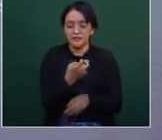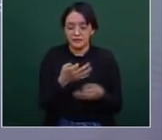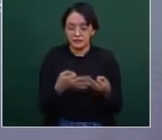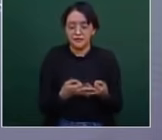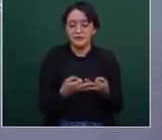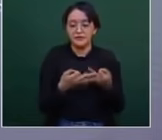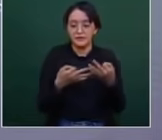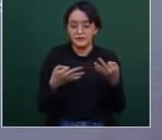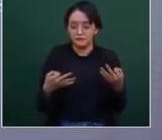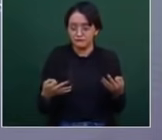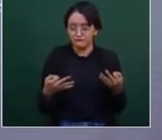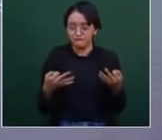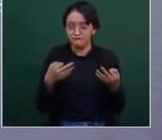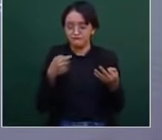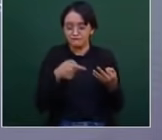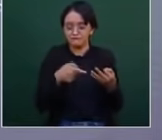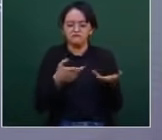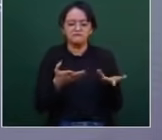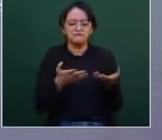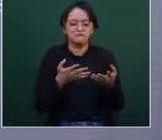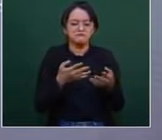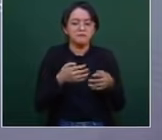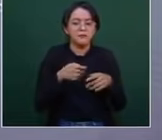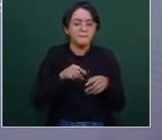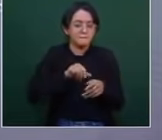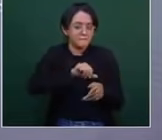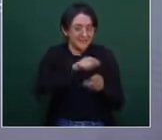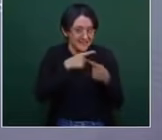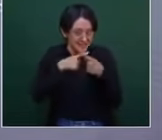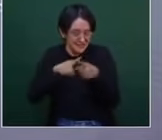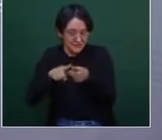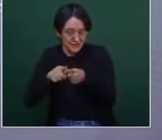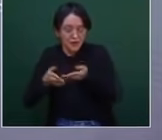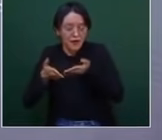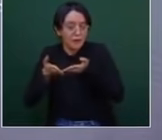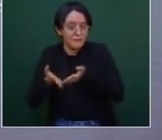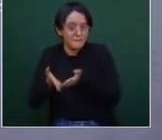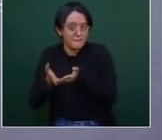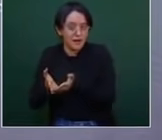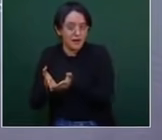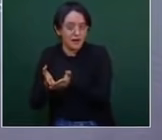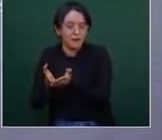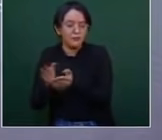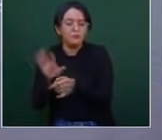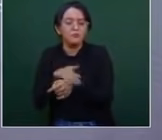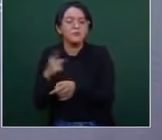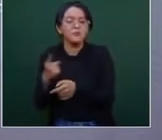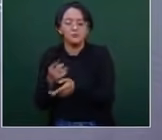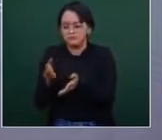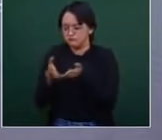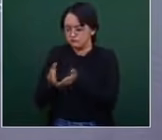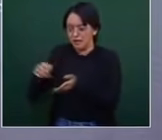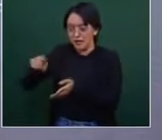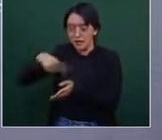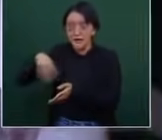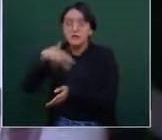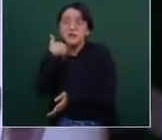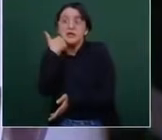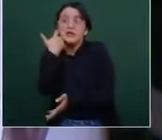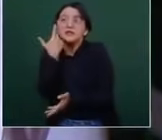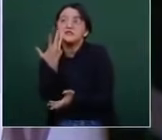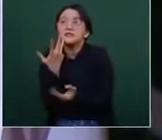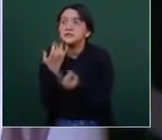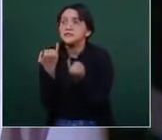al servicio del poder colonial, las navales no se decantaron por la causa independentista y